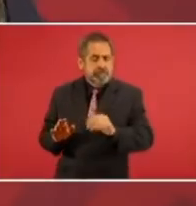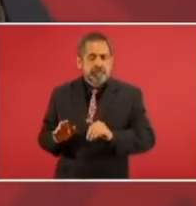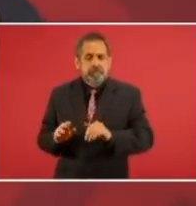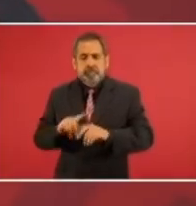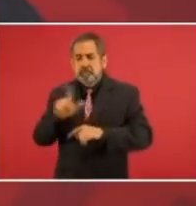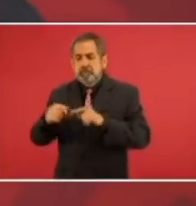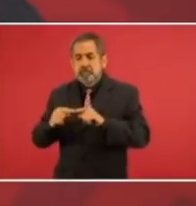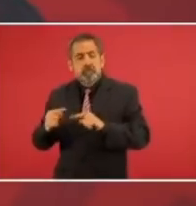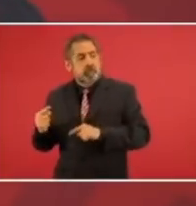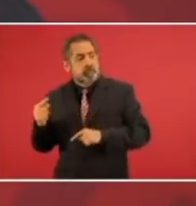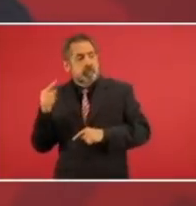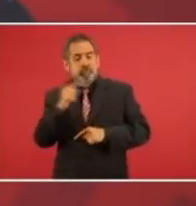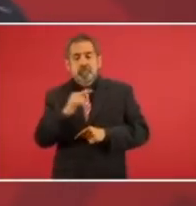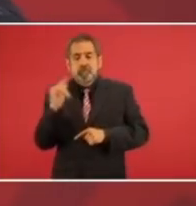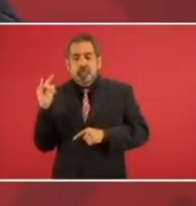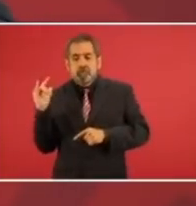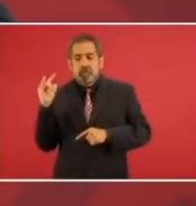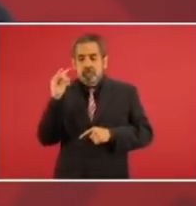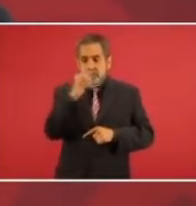Vuelo de